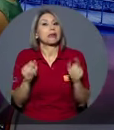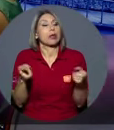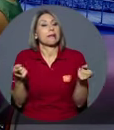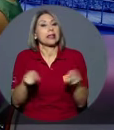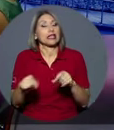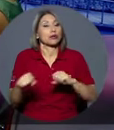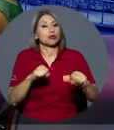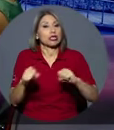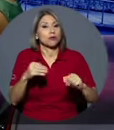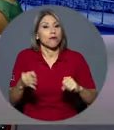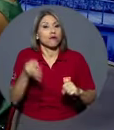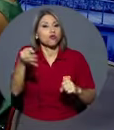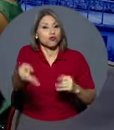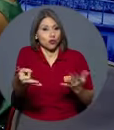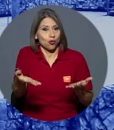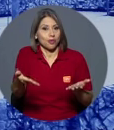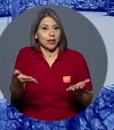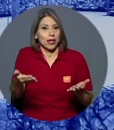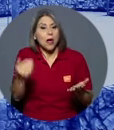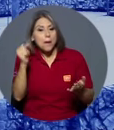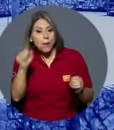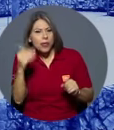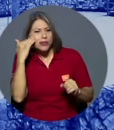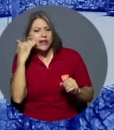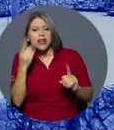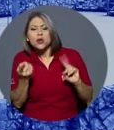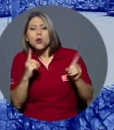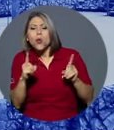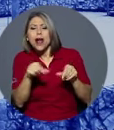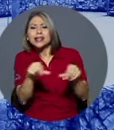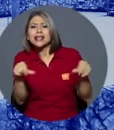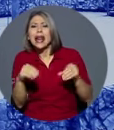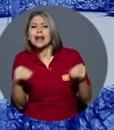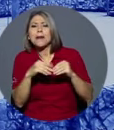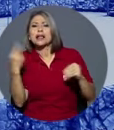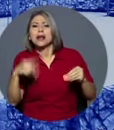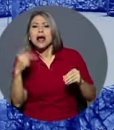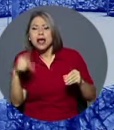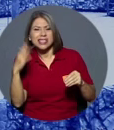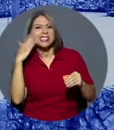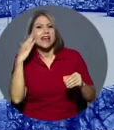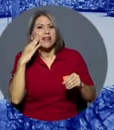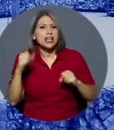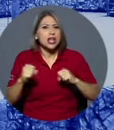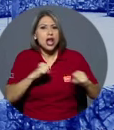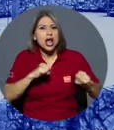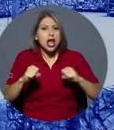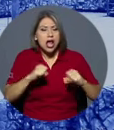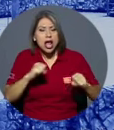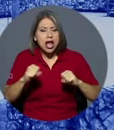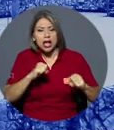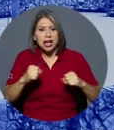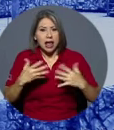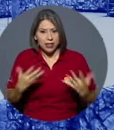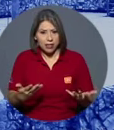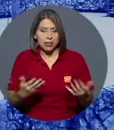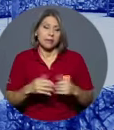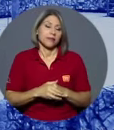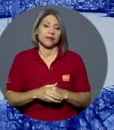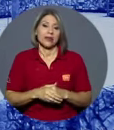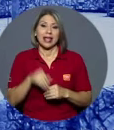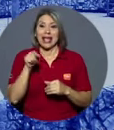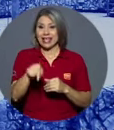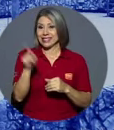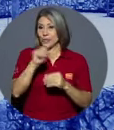de un sismo a futuro, y poder estimar el área de ruptura y poder estimar qué tan grande va a ser el sismo. Esto no es el caso, digamos,